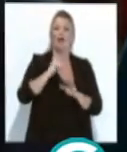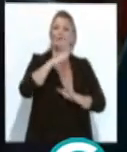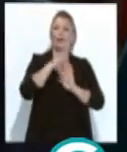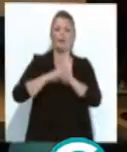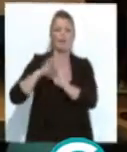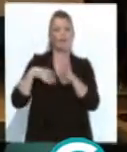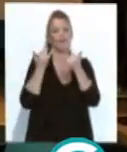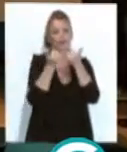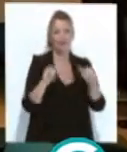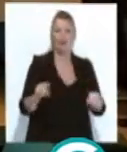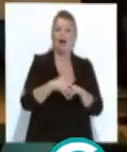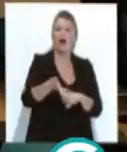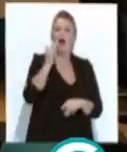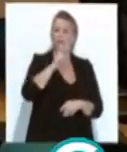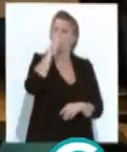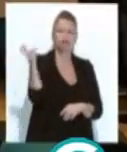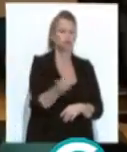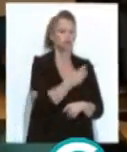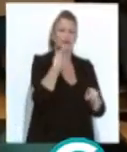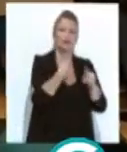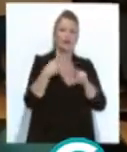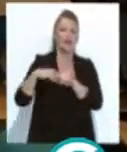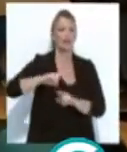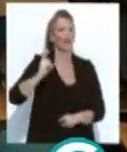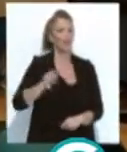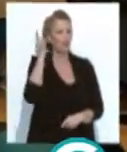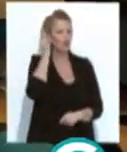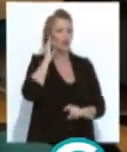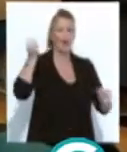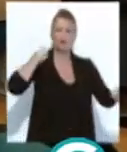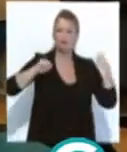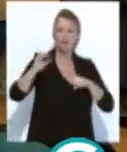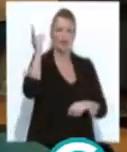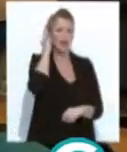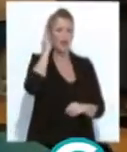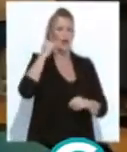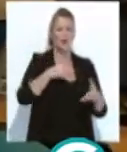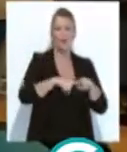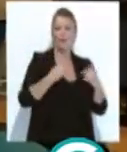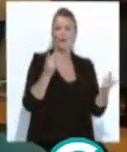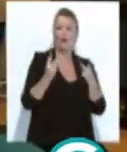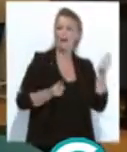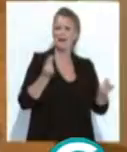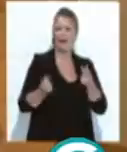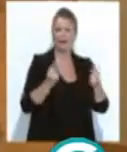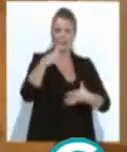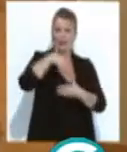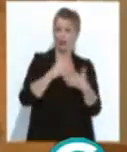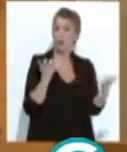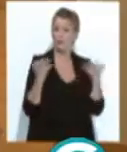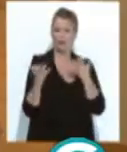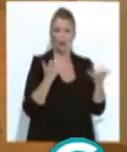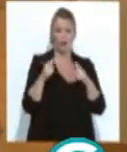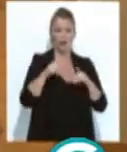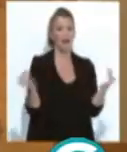programación del festival, que cuenta con un gran número de directoras, coreógrafas, actrices y bailarinas entre sus espectáculos. Este año